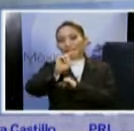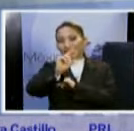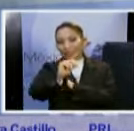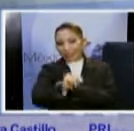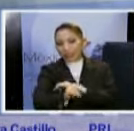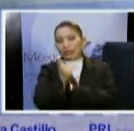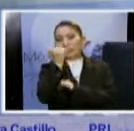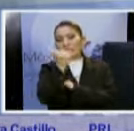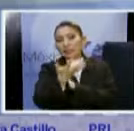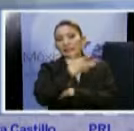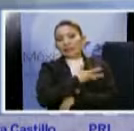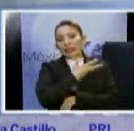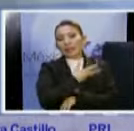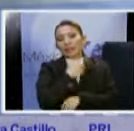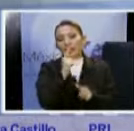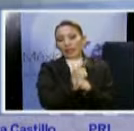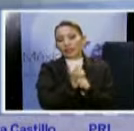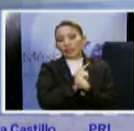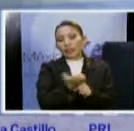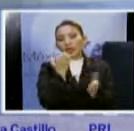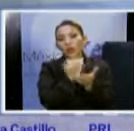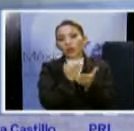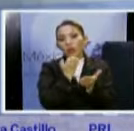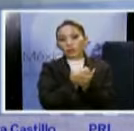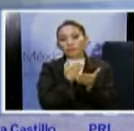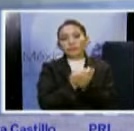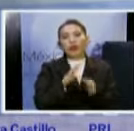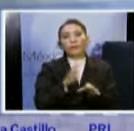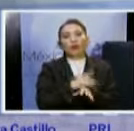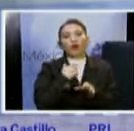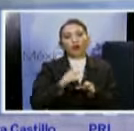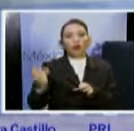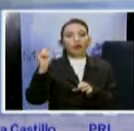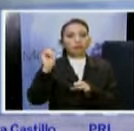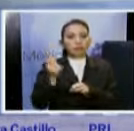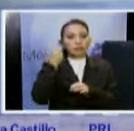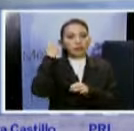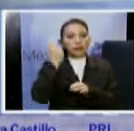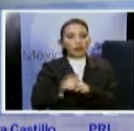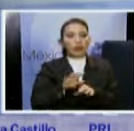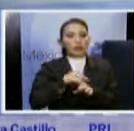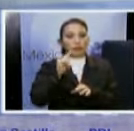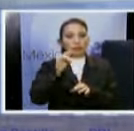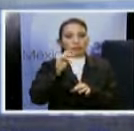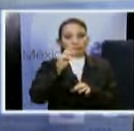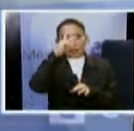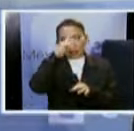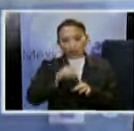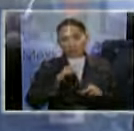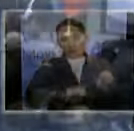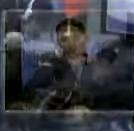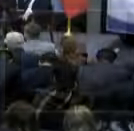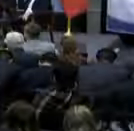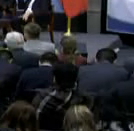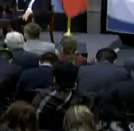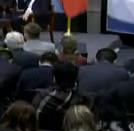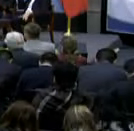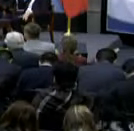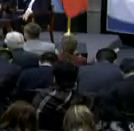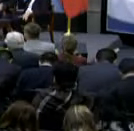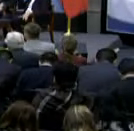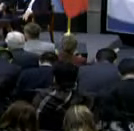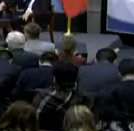1980 y cuenta con una licenciatura en Economía por el Instituto Tecnológico Autónomo de México. Adelante, señor embajador.